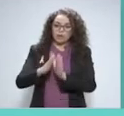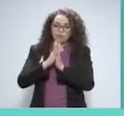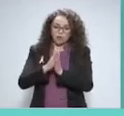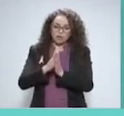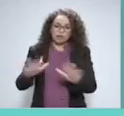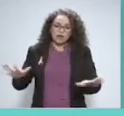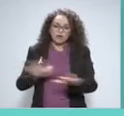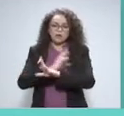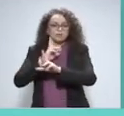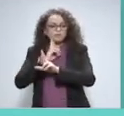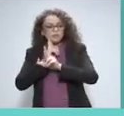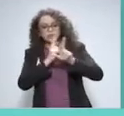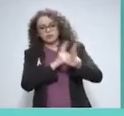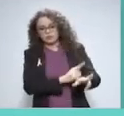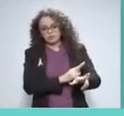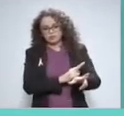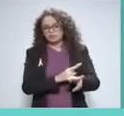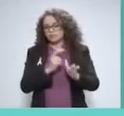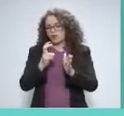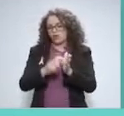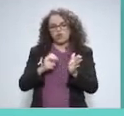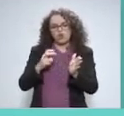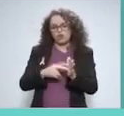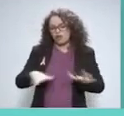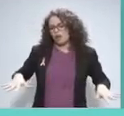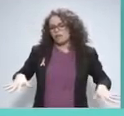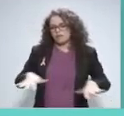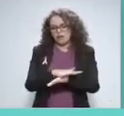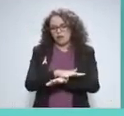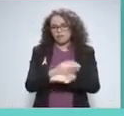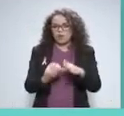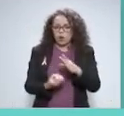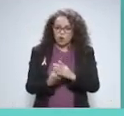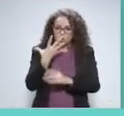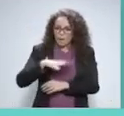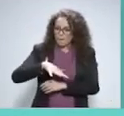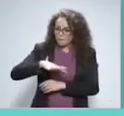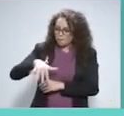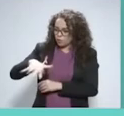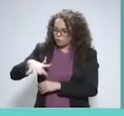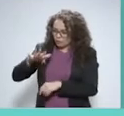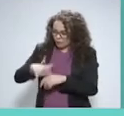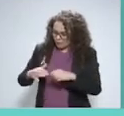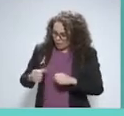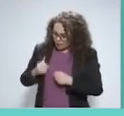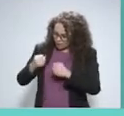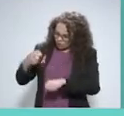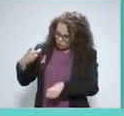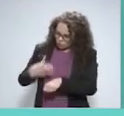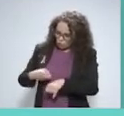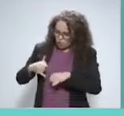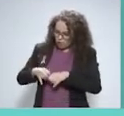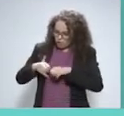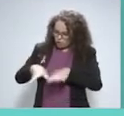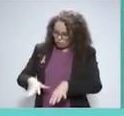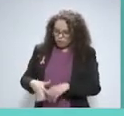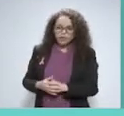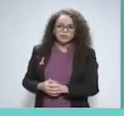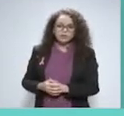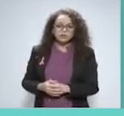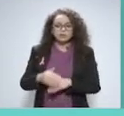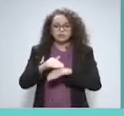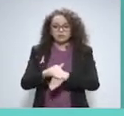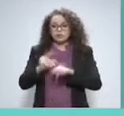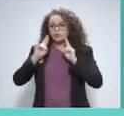de la Juventud para que realice una nueva búsqueda exhaustiva y también razonable en la